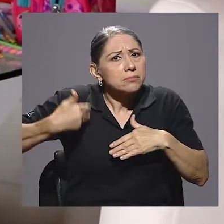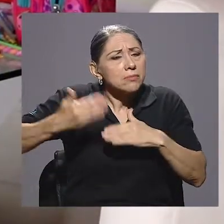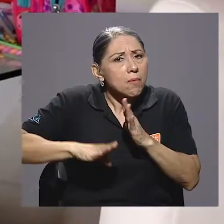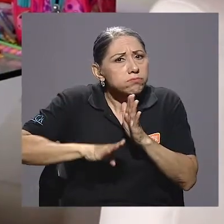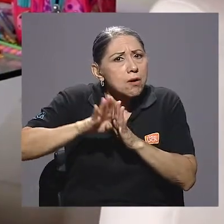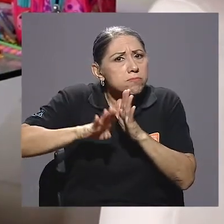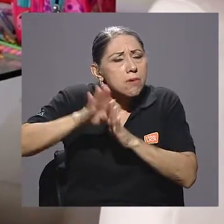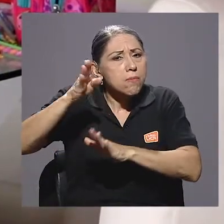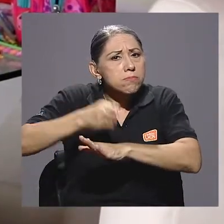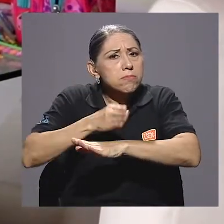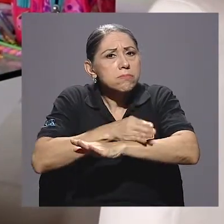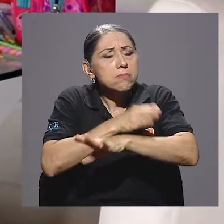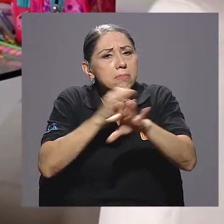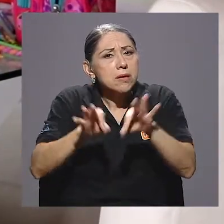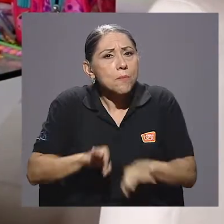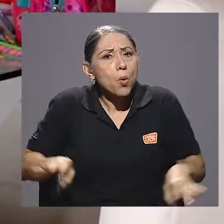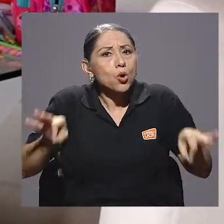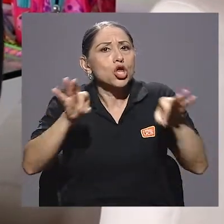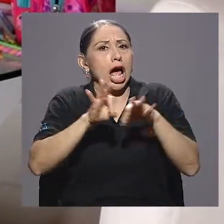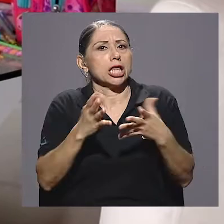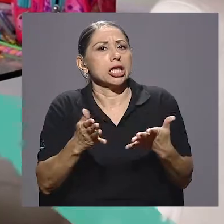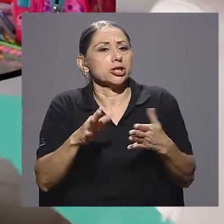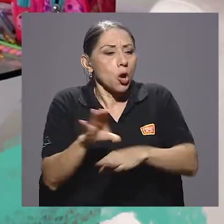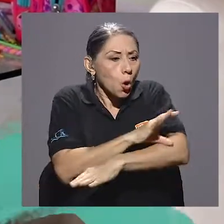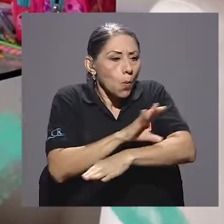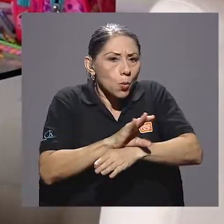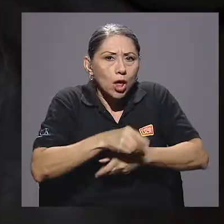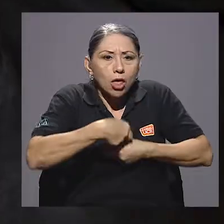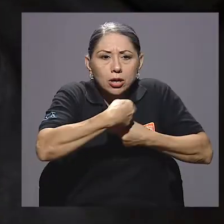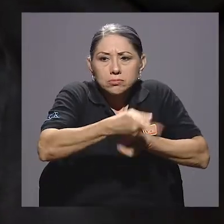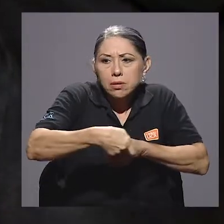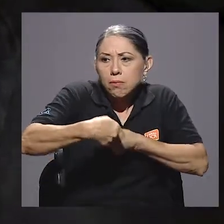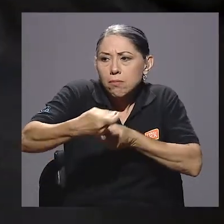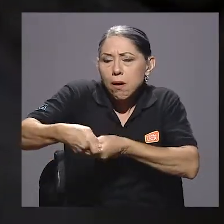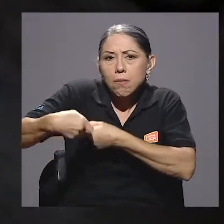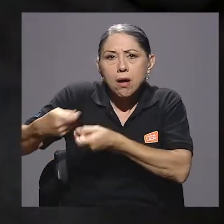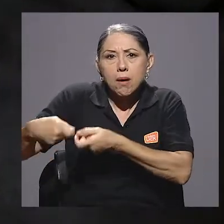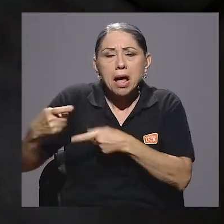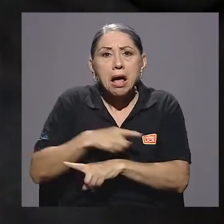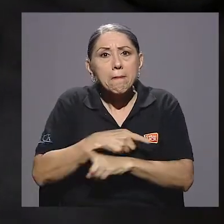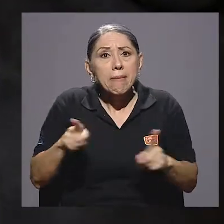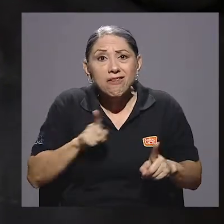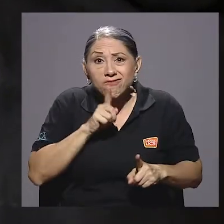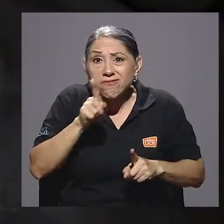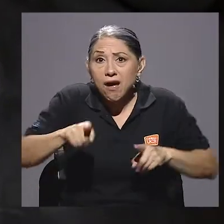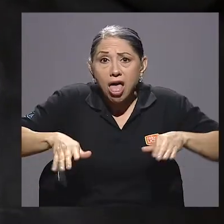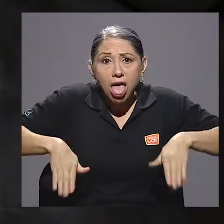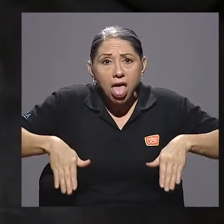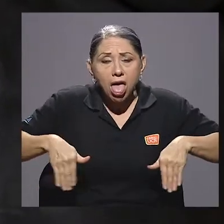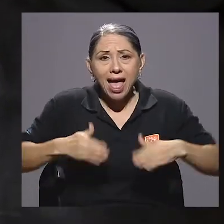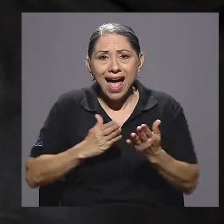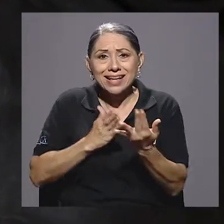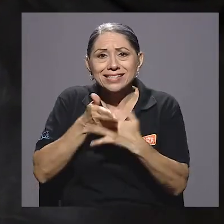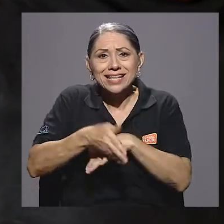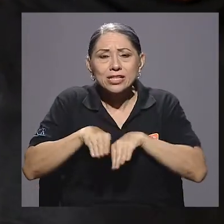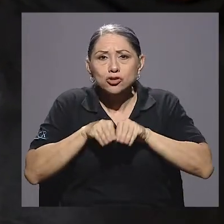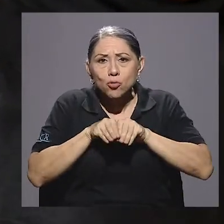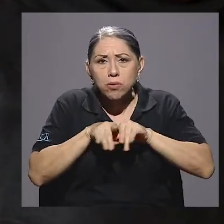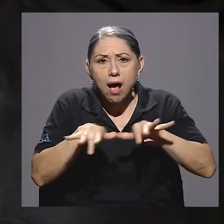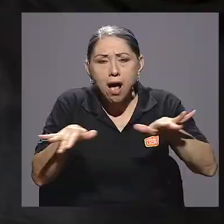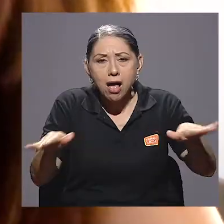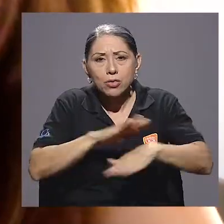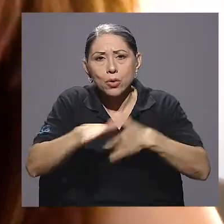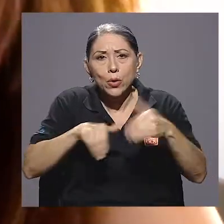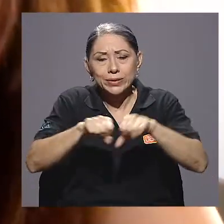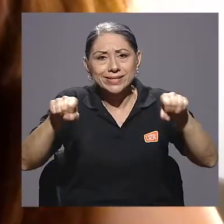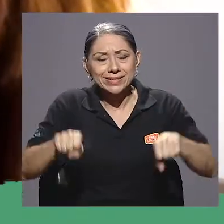avances importantes en la distribución de computadoras, pero todavía no teníamos un acceso generalizado